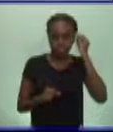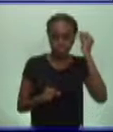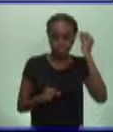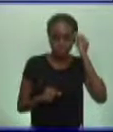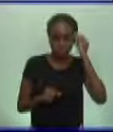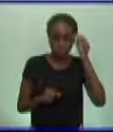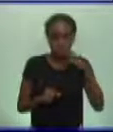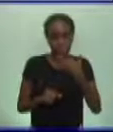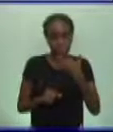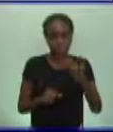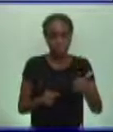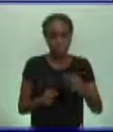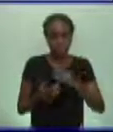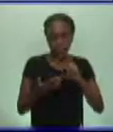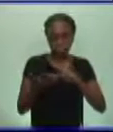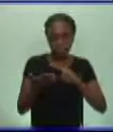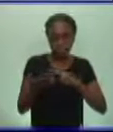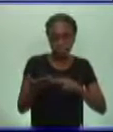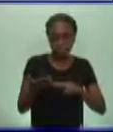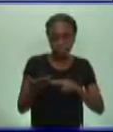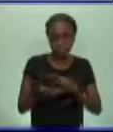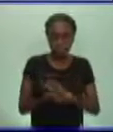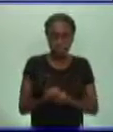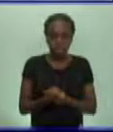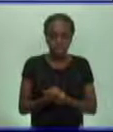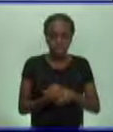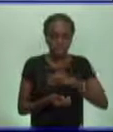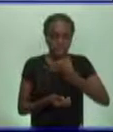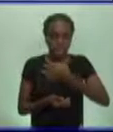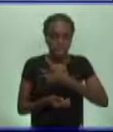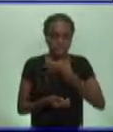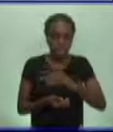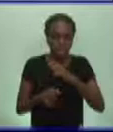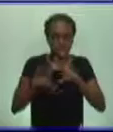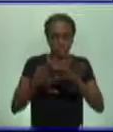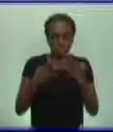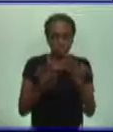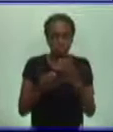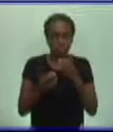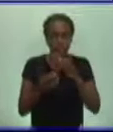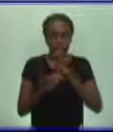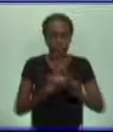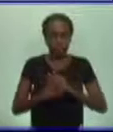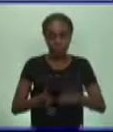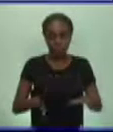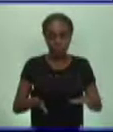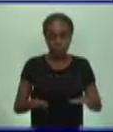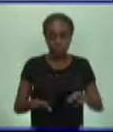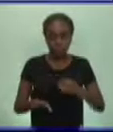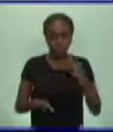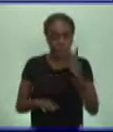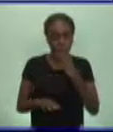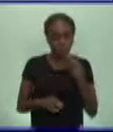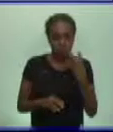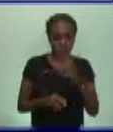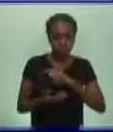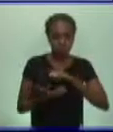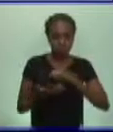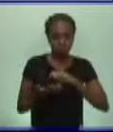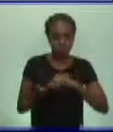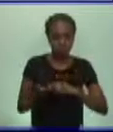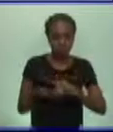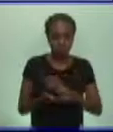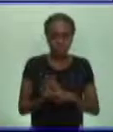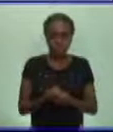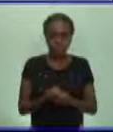lo leído. Podrás argumentar de forma sencilla, oral y por escrito, las acciones